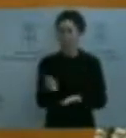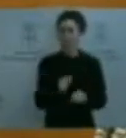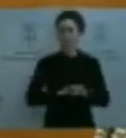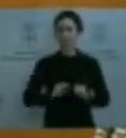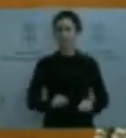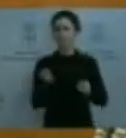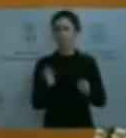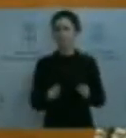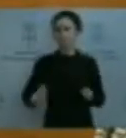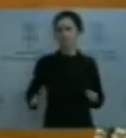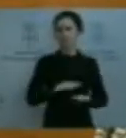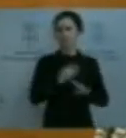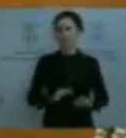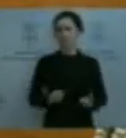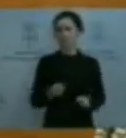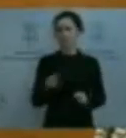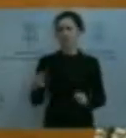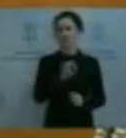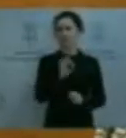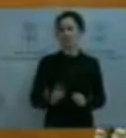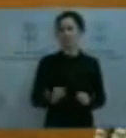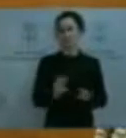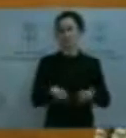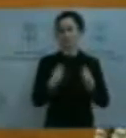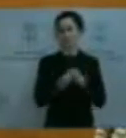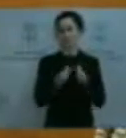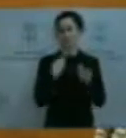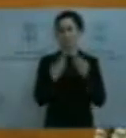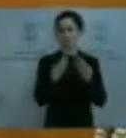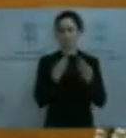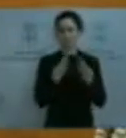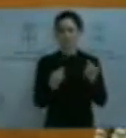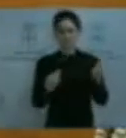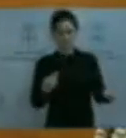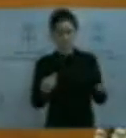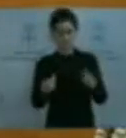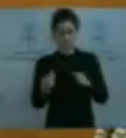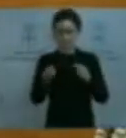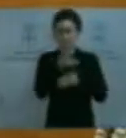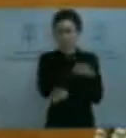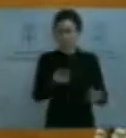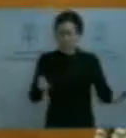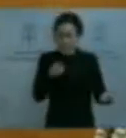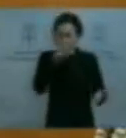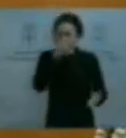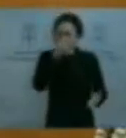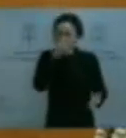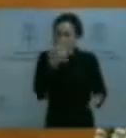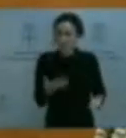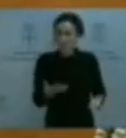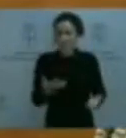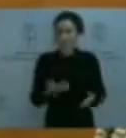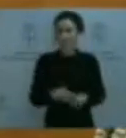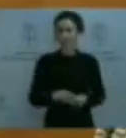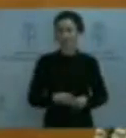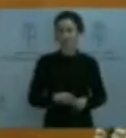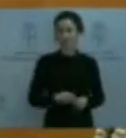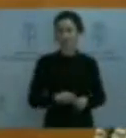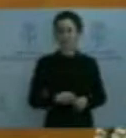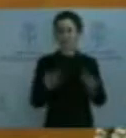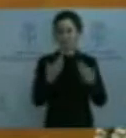puntuación de una entrevista personal. Hizo la entrevista perfecta. O sea, aquello, la tormenta perfecta de la película, esta debió ser la entrevista perfecta. Es un puesto en que es